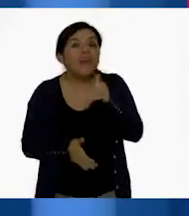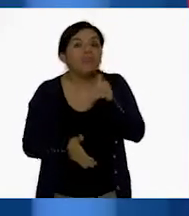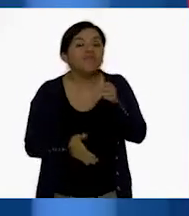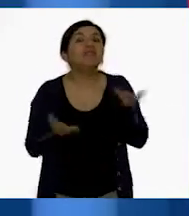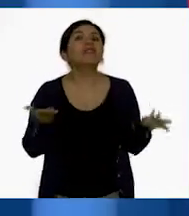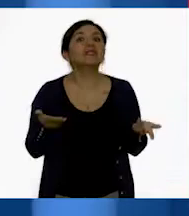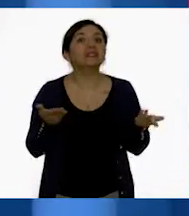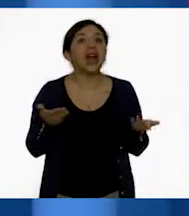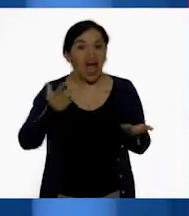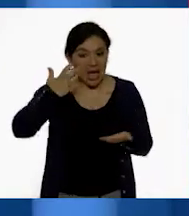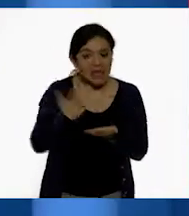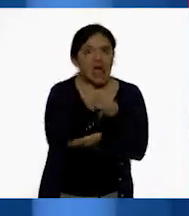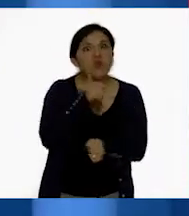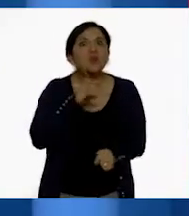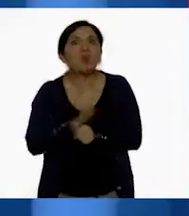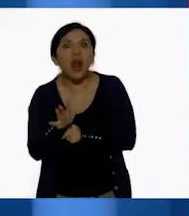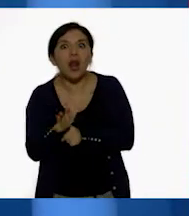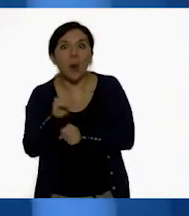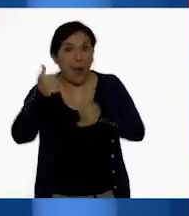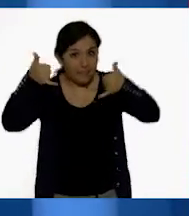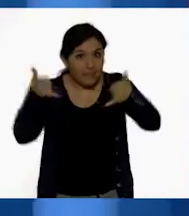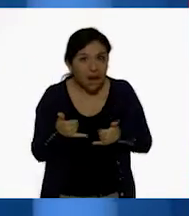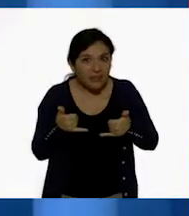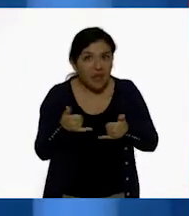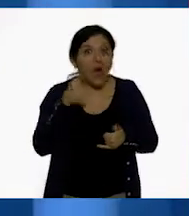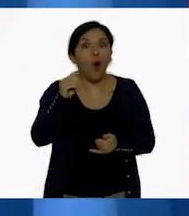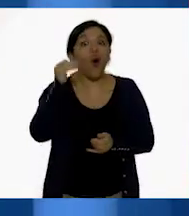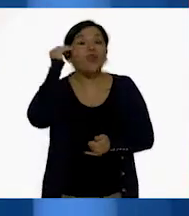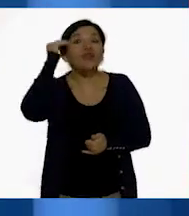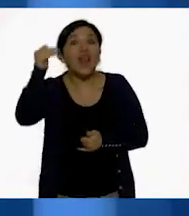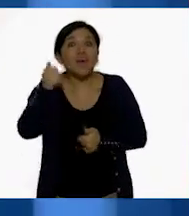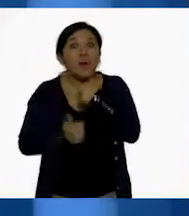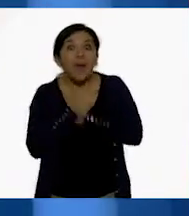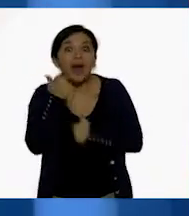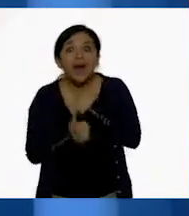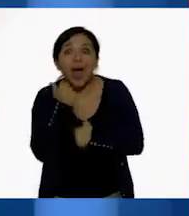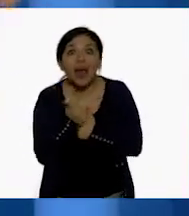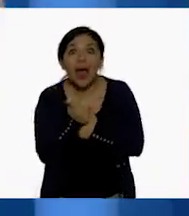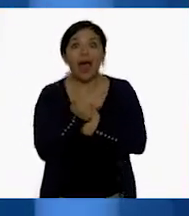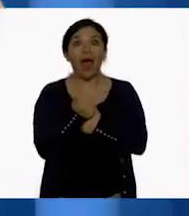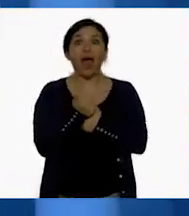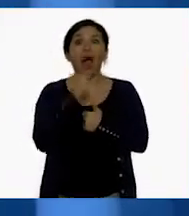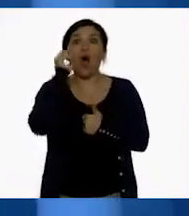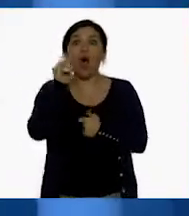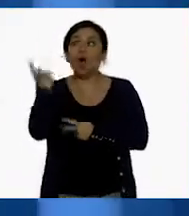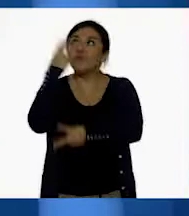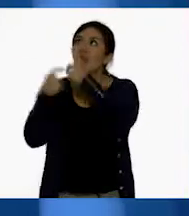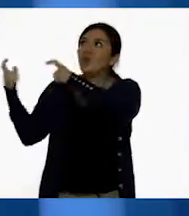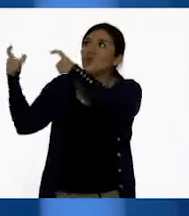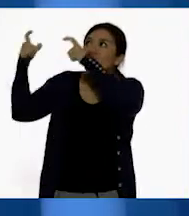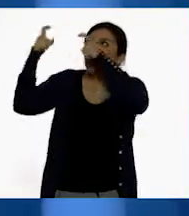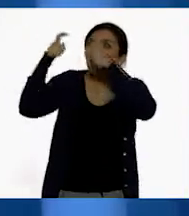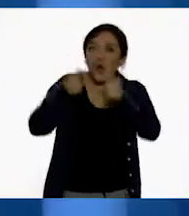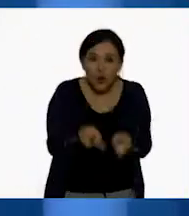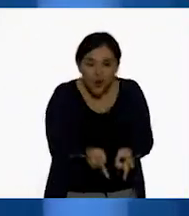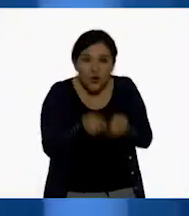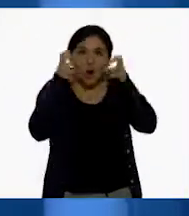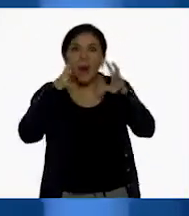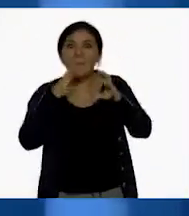ganó? ¿Empataron? ¿Se fueron a tiempos extras? ¿Penales? ¿Llegaron unos extraterrestres? ¿Se robaron el